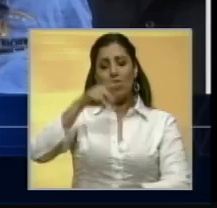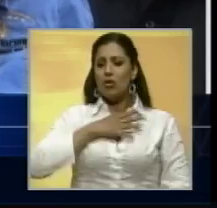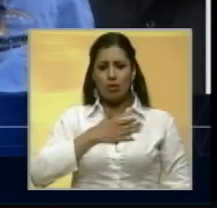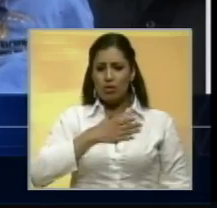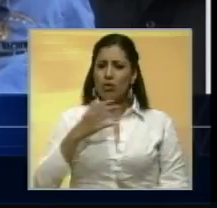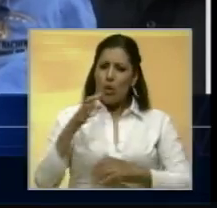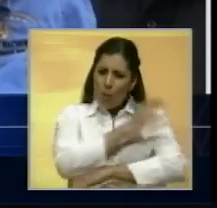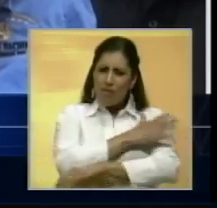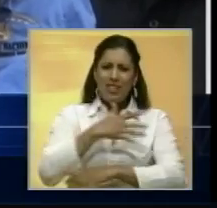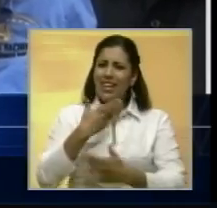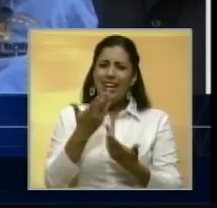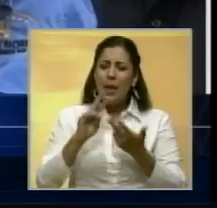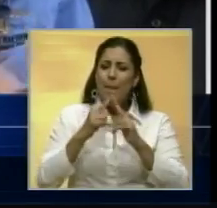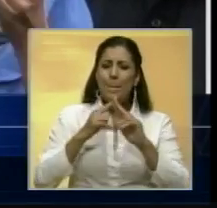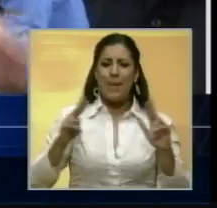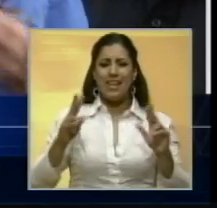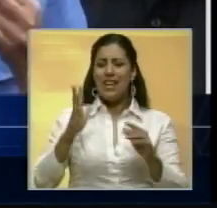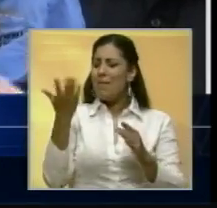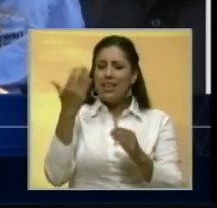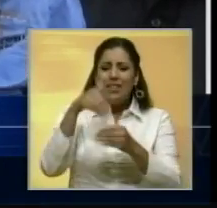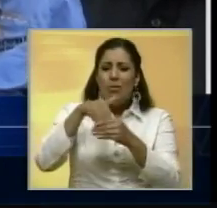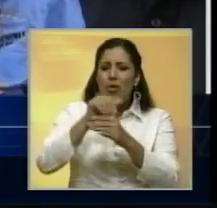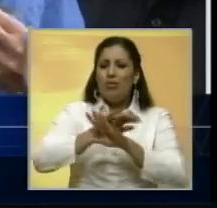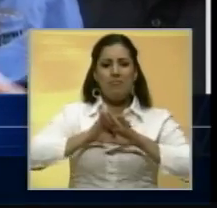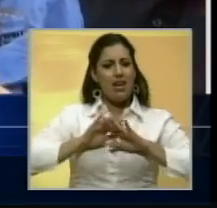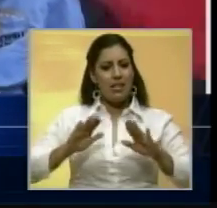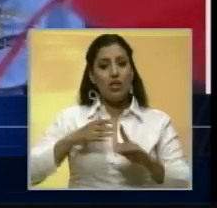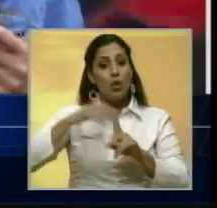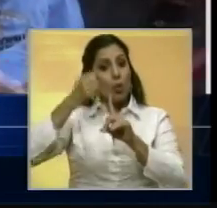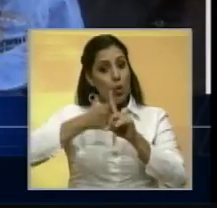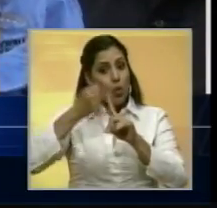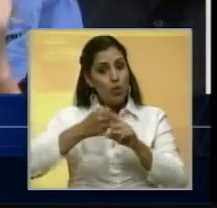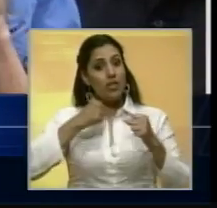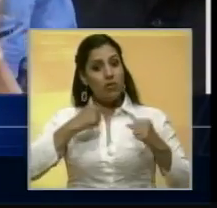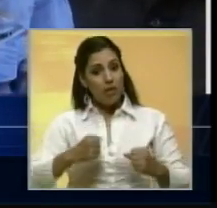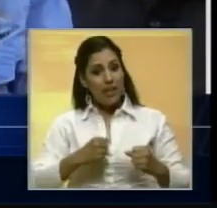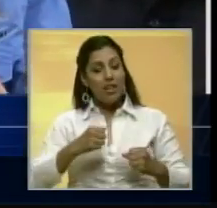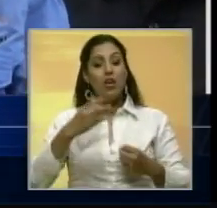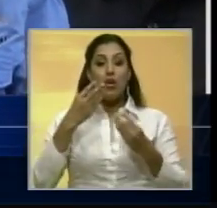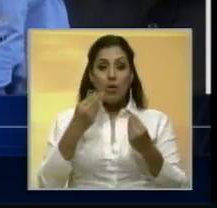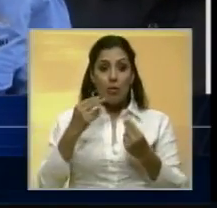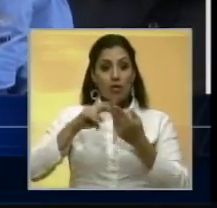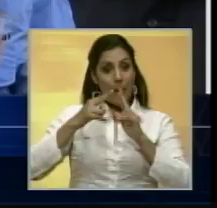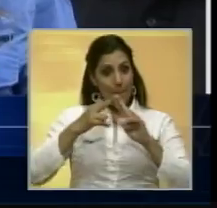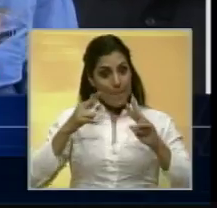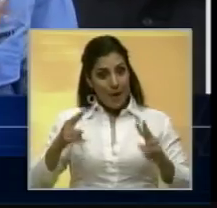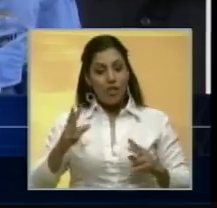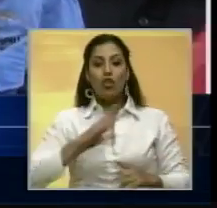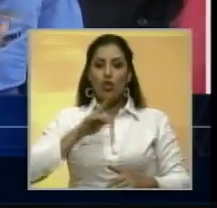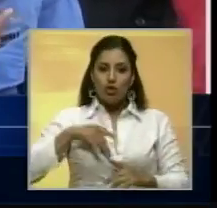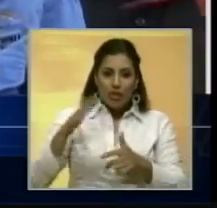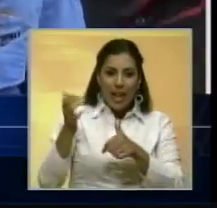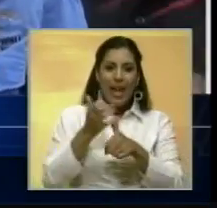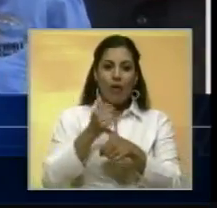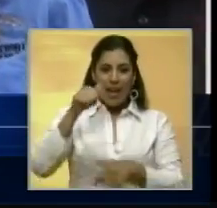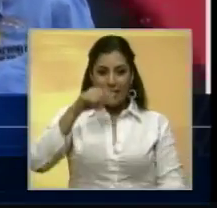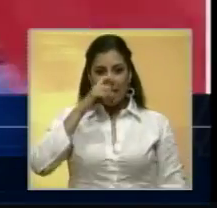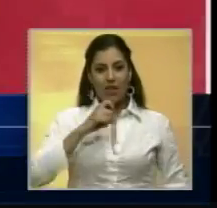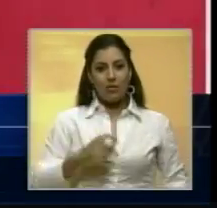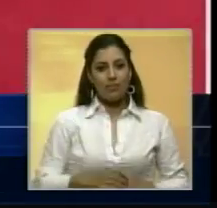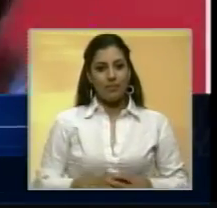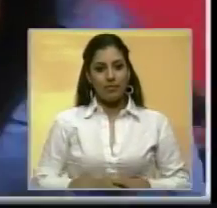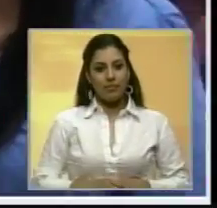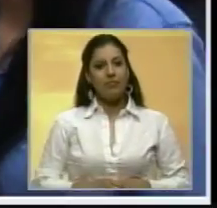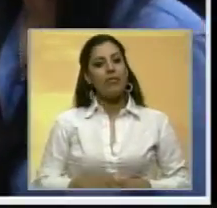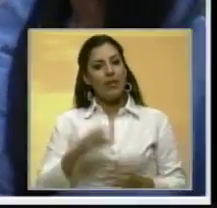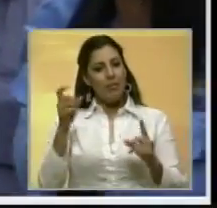y queremos salida electoral, que con mucha lucha, con mucho ánimo, mucho brío y mucha paz lo vamos a lograr este año. Bien,